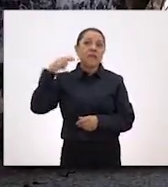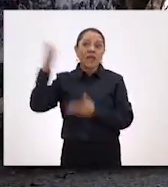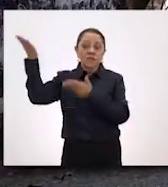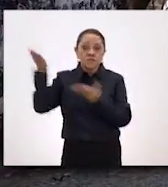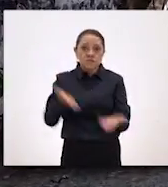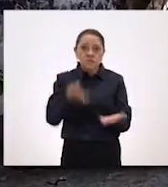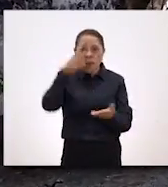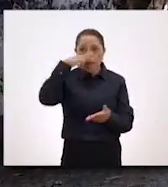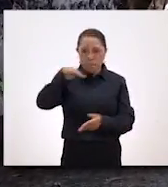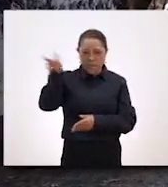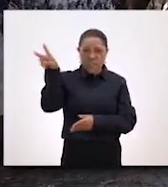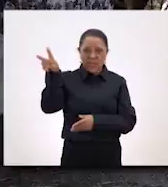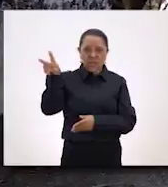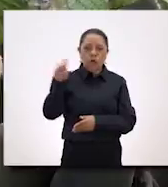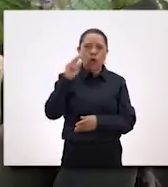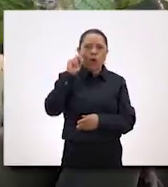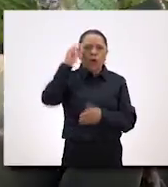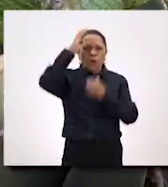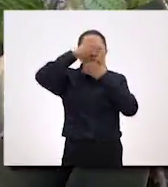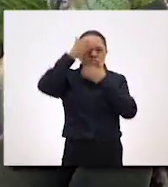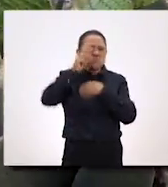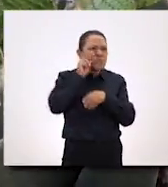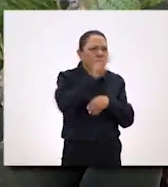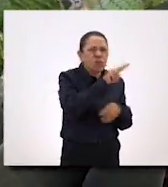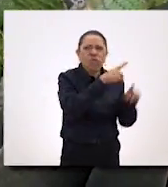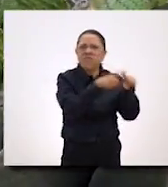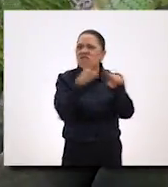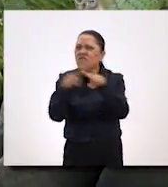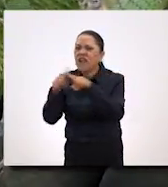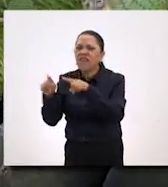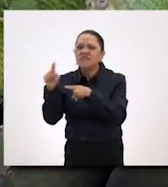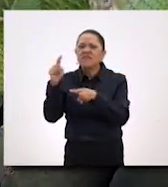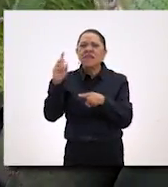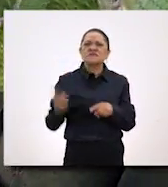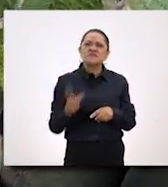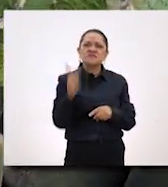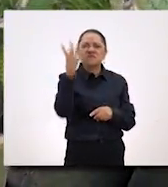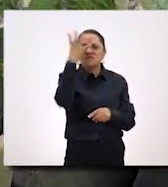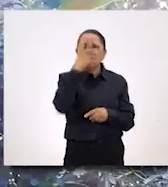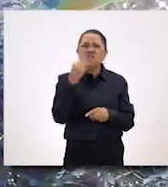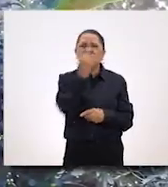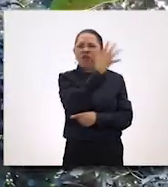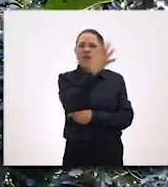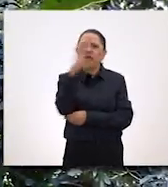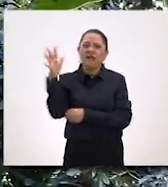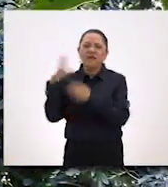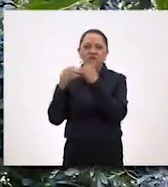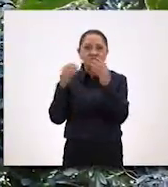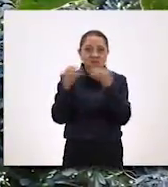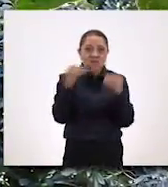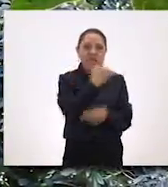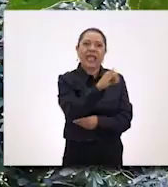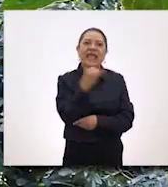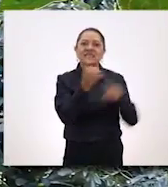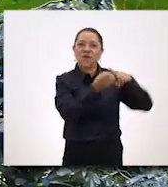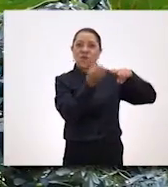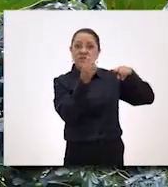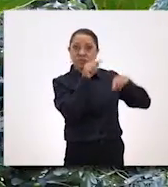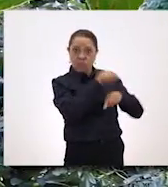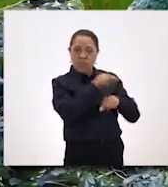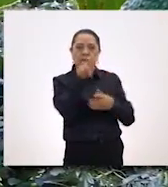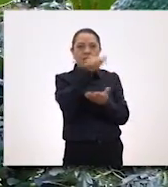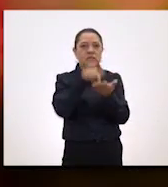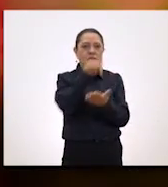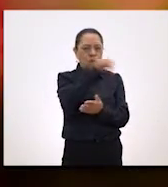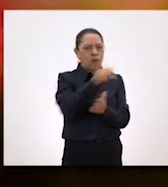de Veracruz hacia Tenochtitlán, Cortés observó una gran diversidad de plantas y árboles frutales en el Jardín Botánico de